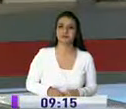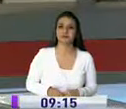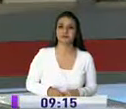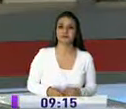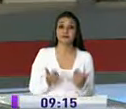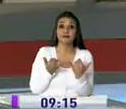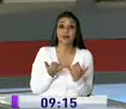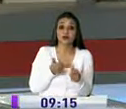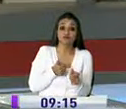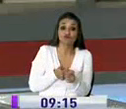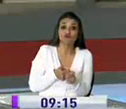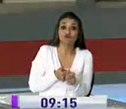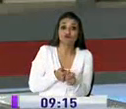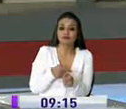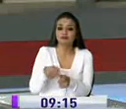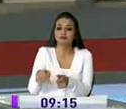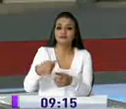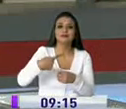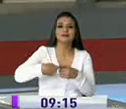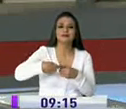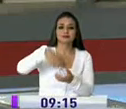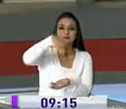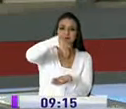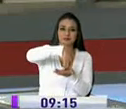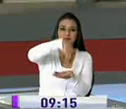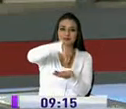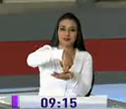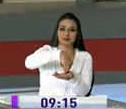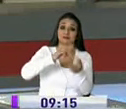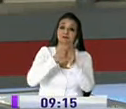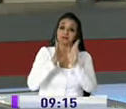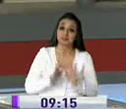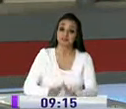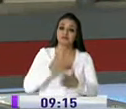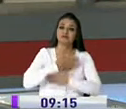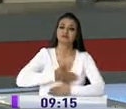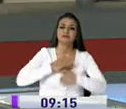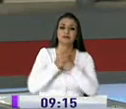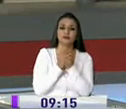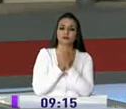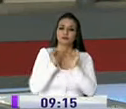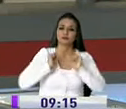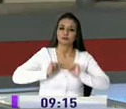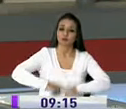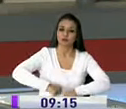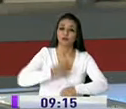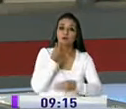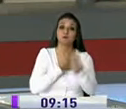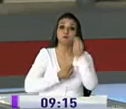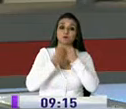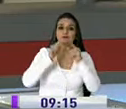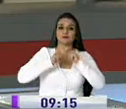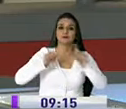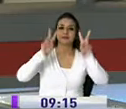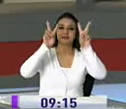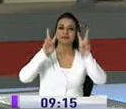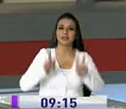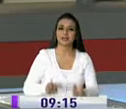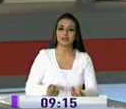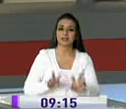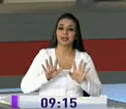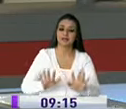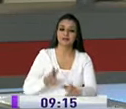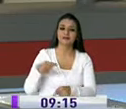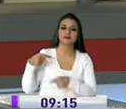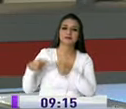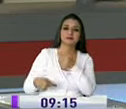muy cerquita de Quito y Machachi, mis queridos vecinos, hay mucha oferta gastronómica, hay variedad de platos típicos